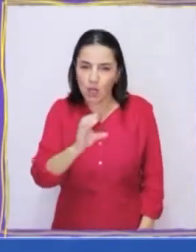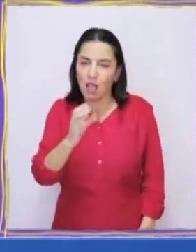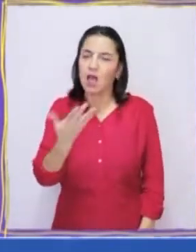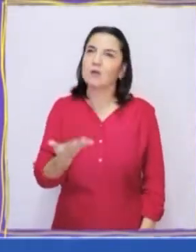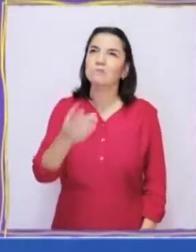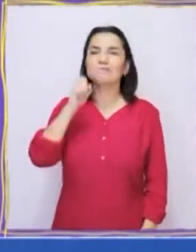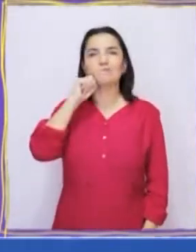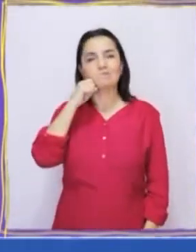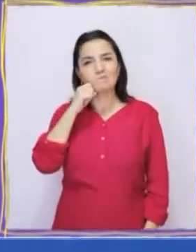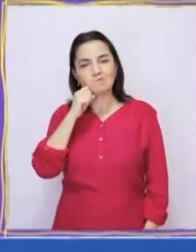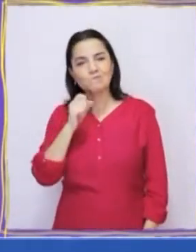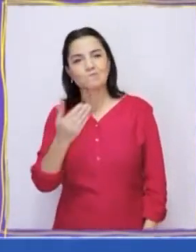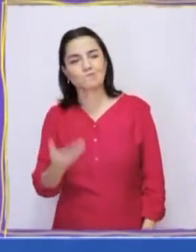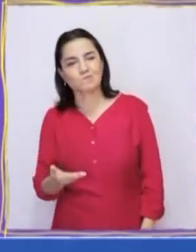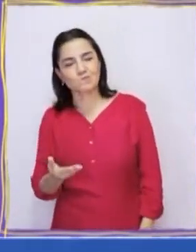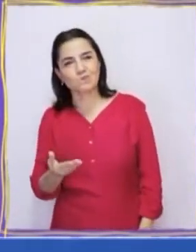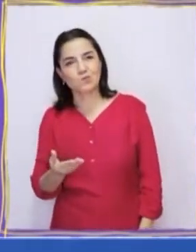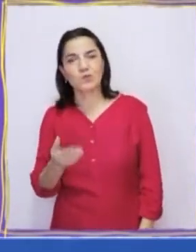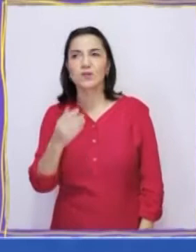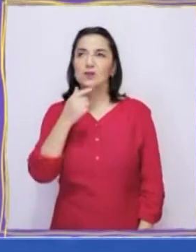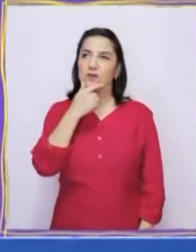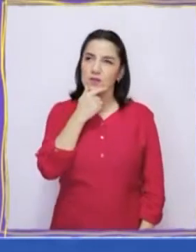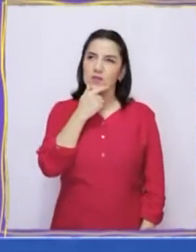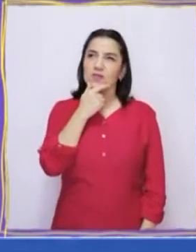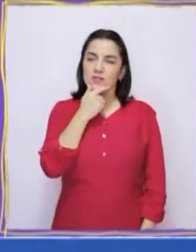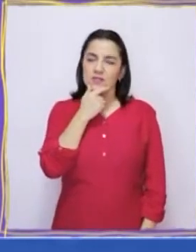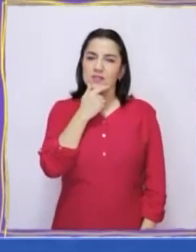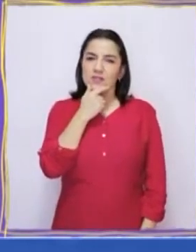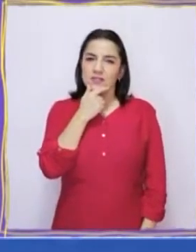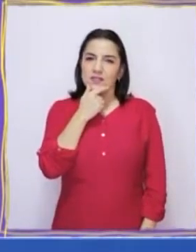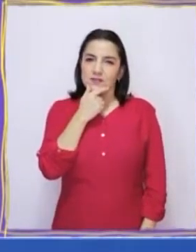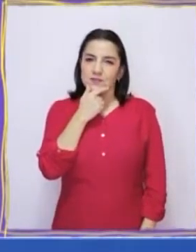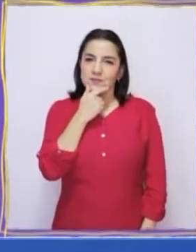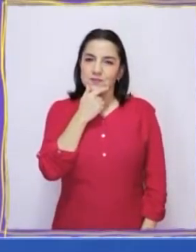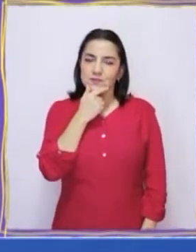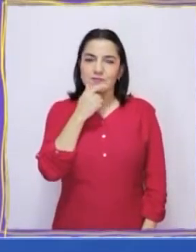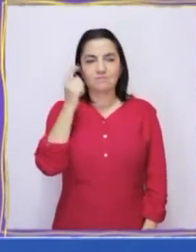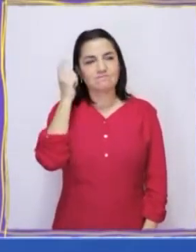Pensemos, si hurgar significa mover para buscar algo,